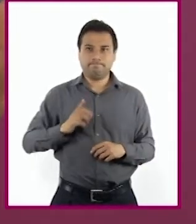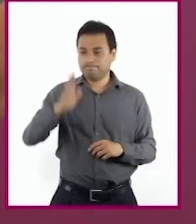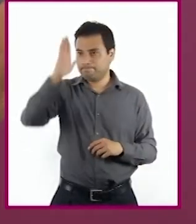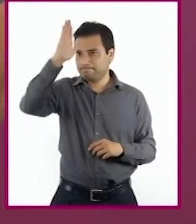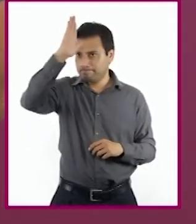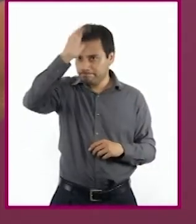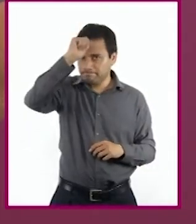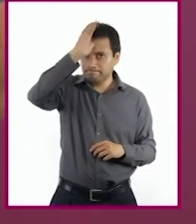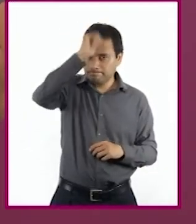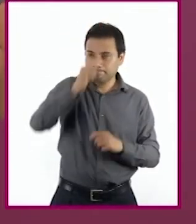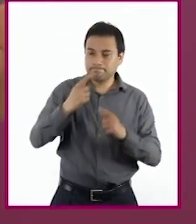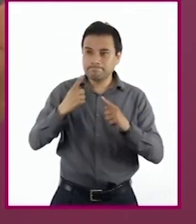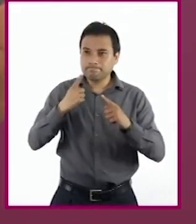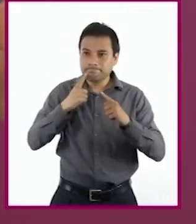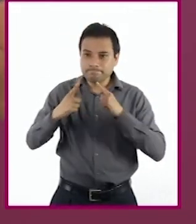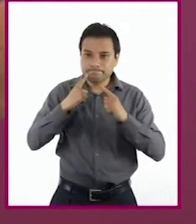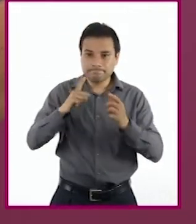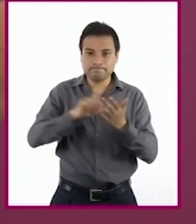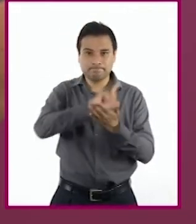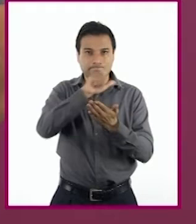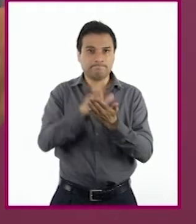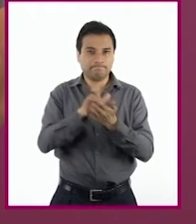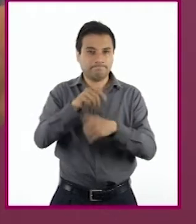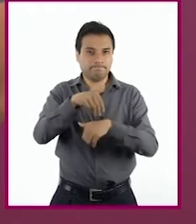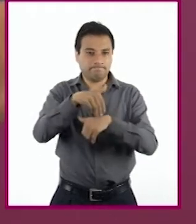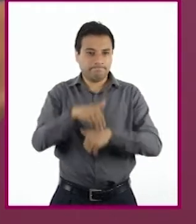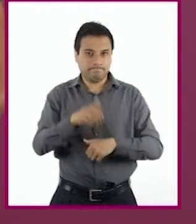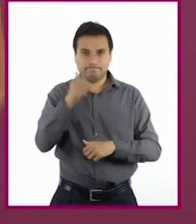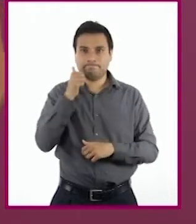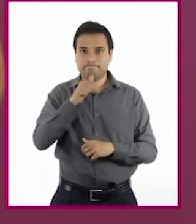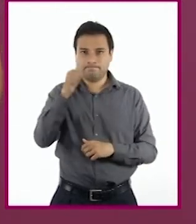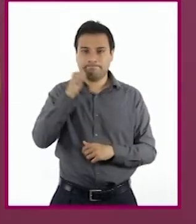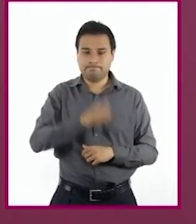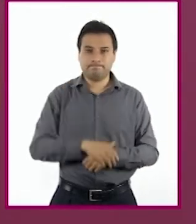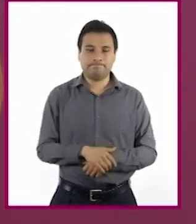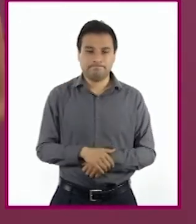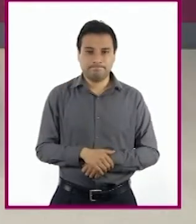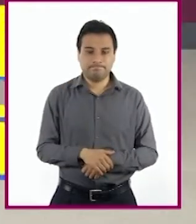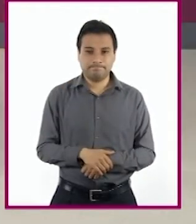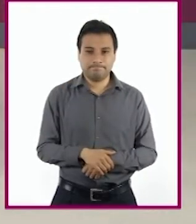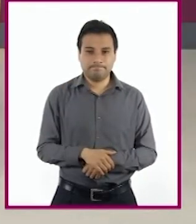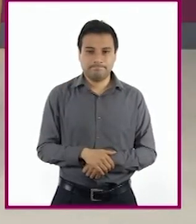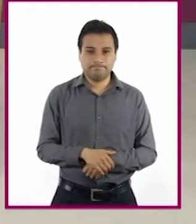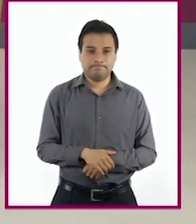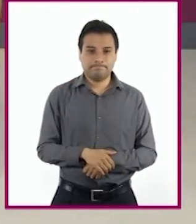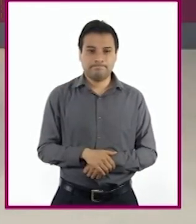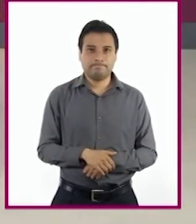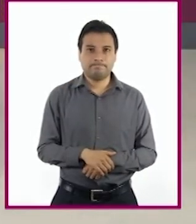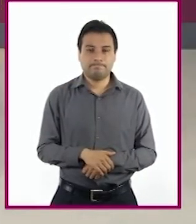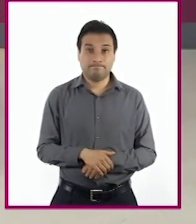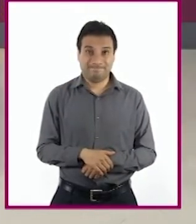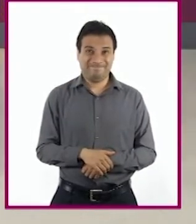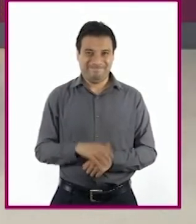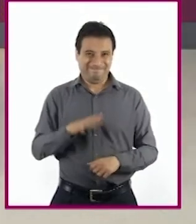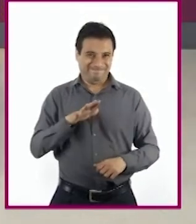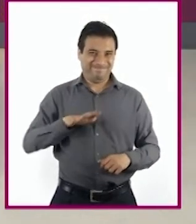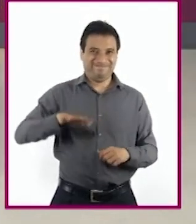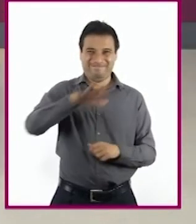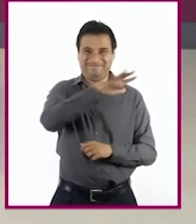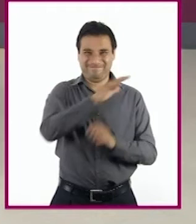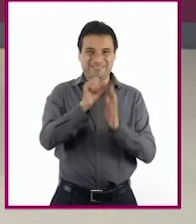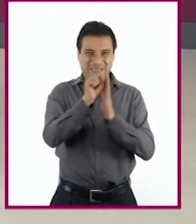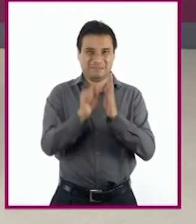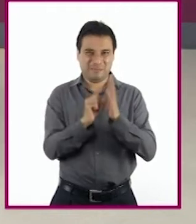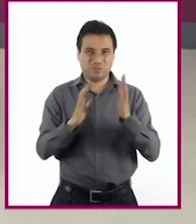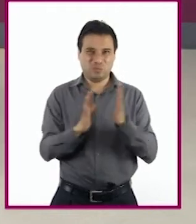del diálogo, en apego a la legalidad, que buscará el bien común. Las sociedades democráticas